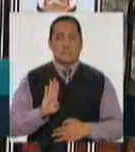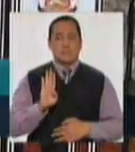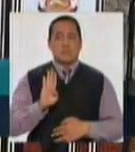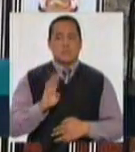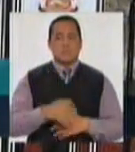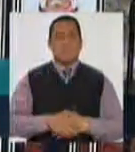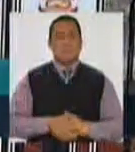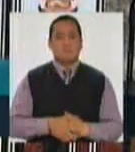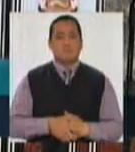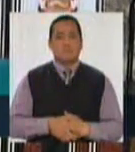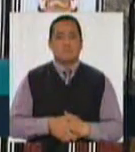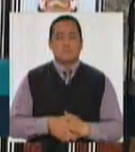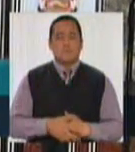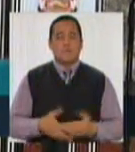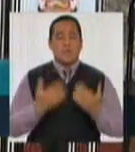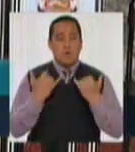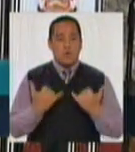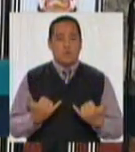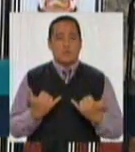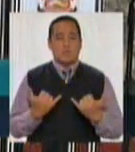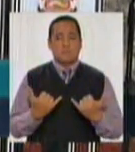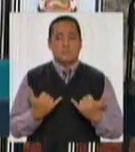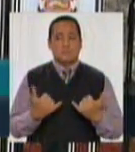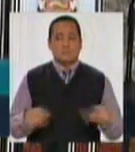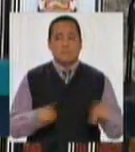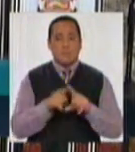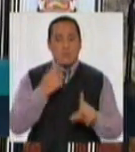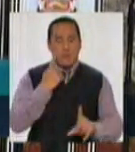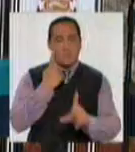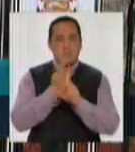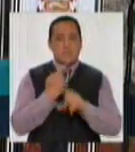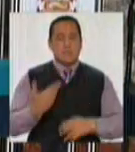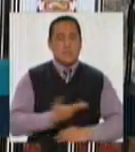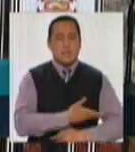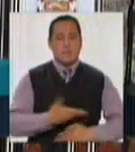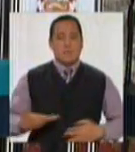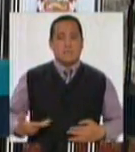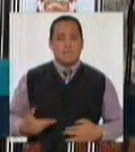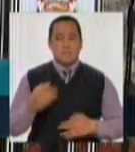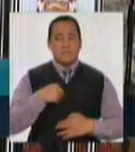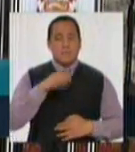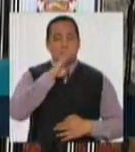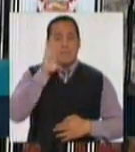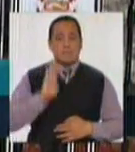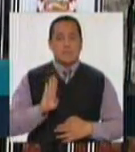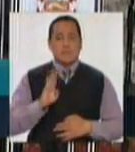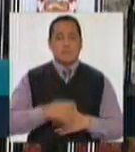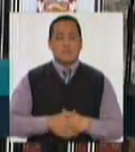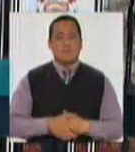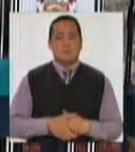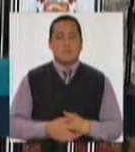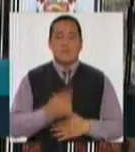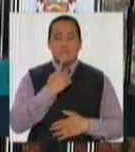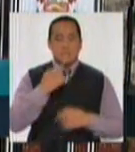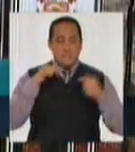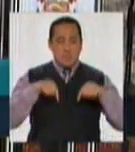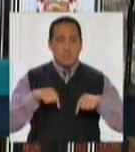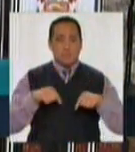Y hoy día, con la presencia de la presidenta Dilma Rousseff,